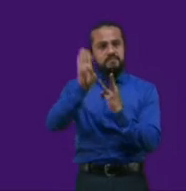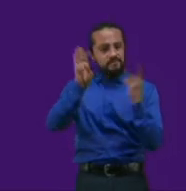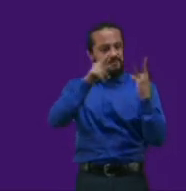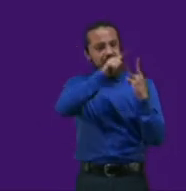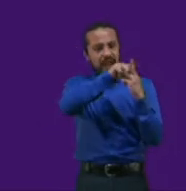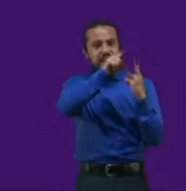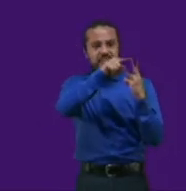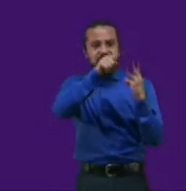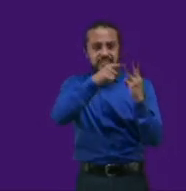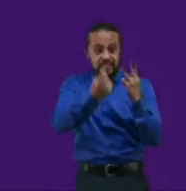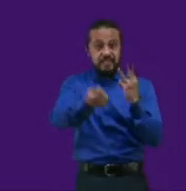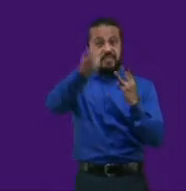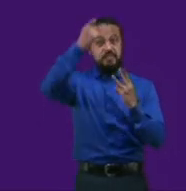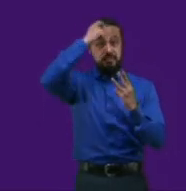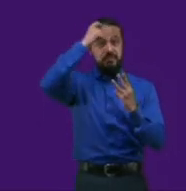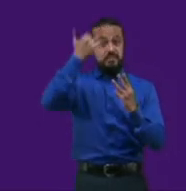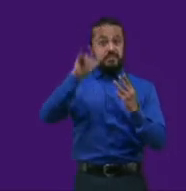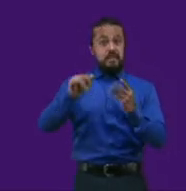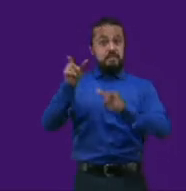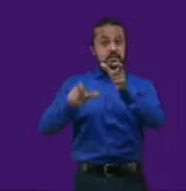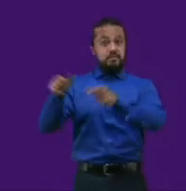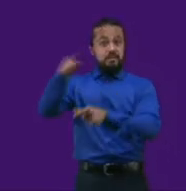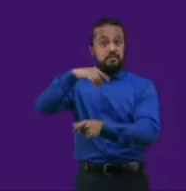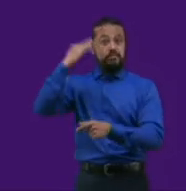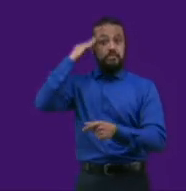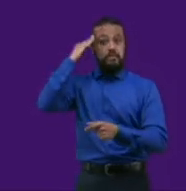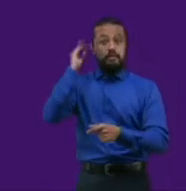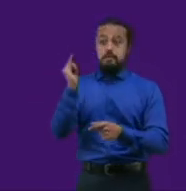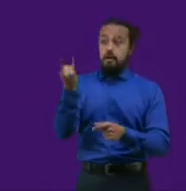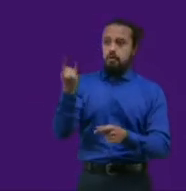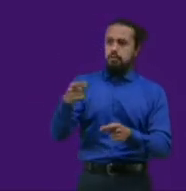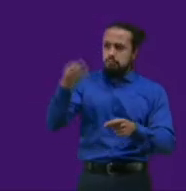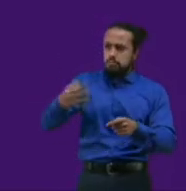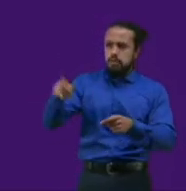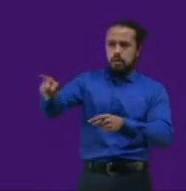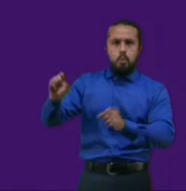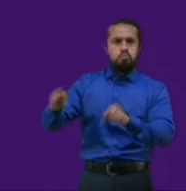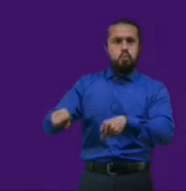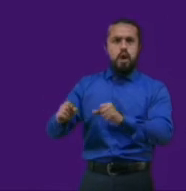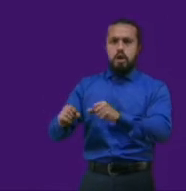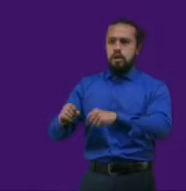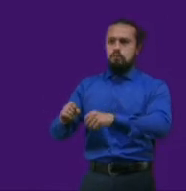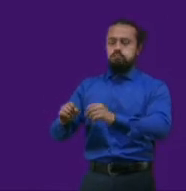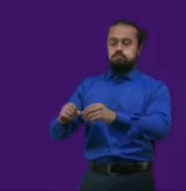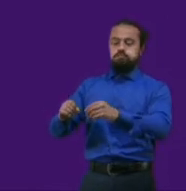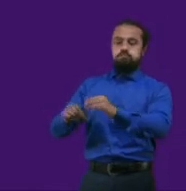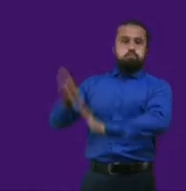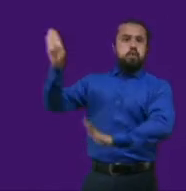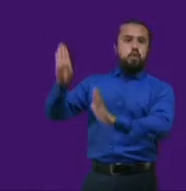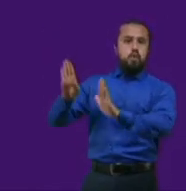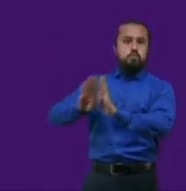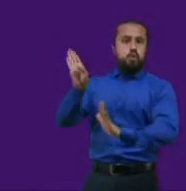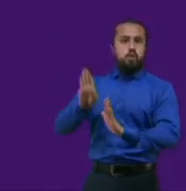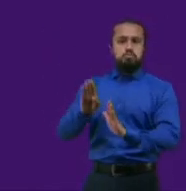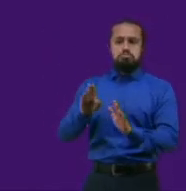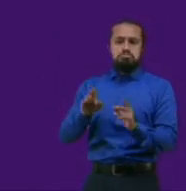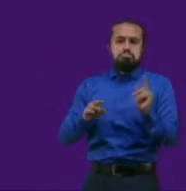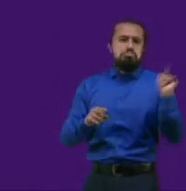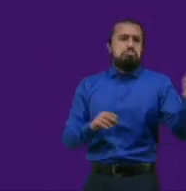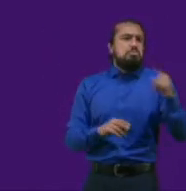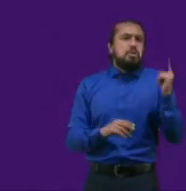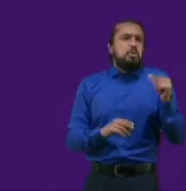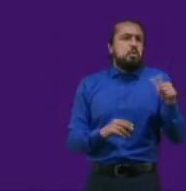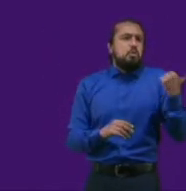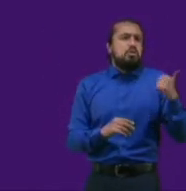los inversionistas no ven que esto puede explotar de verdad, pues no va a ser una inversión de venture capital, puede ser una inversión, no sé, de una